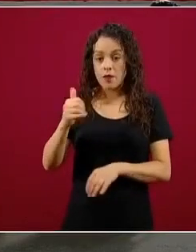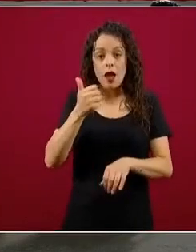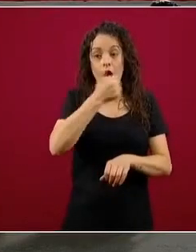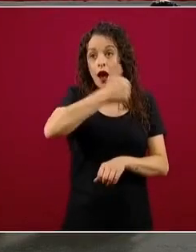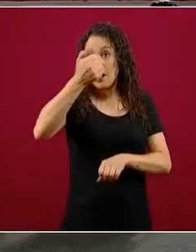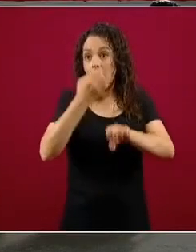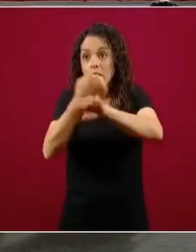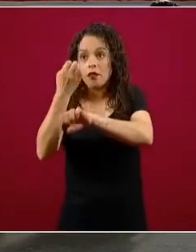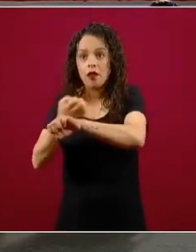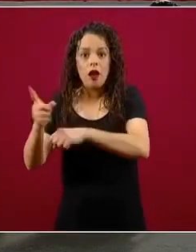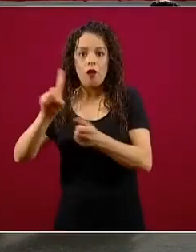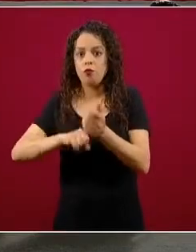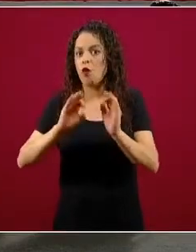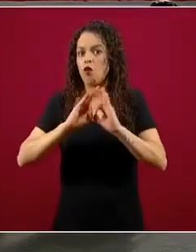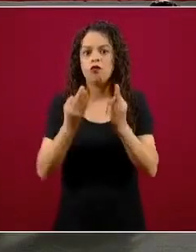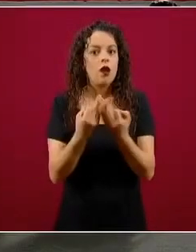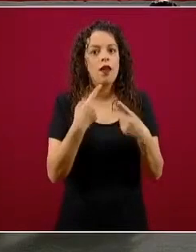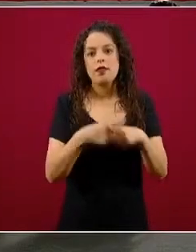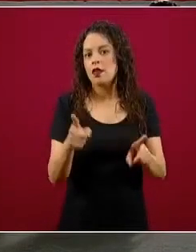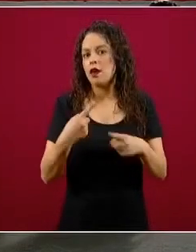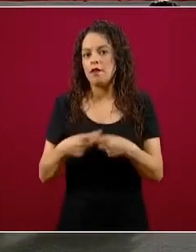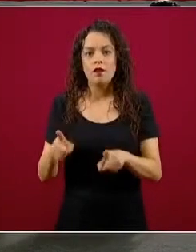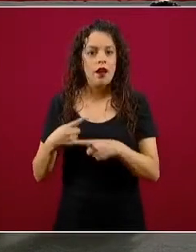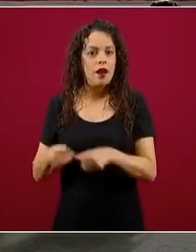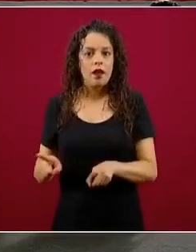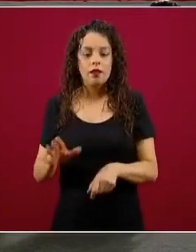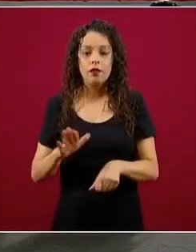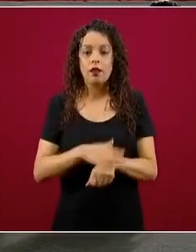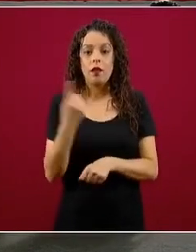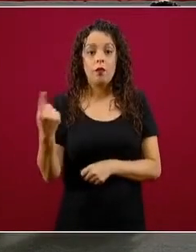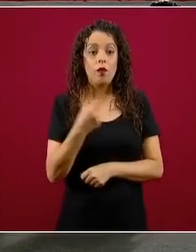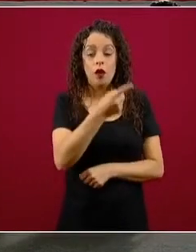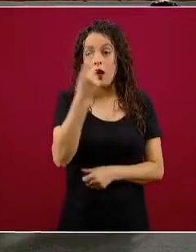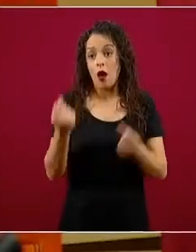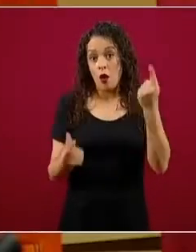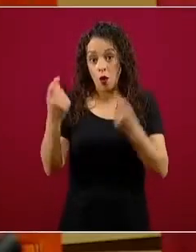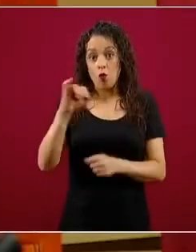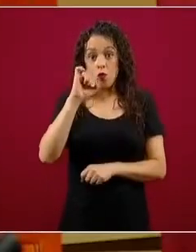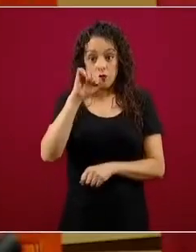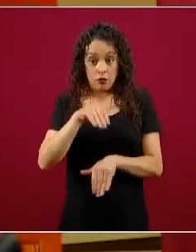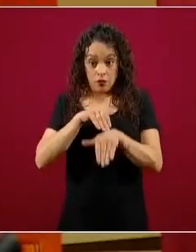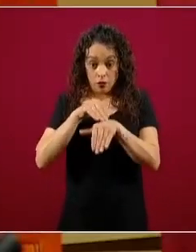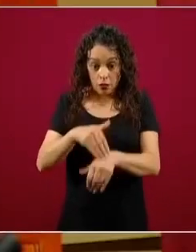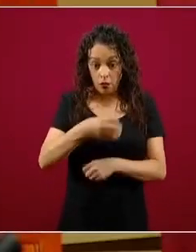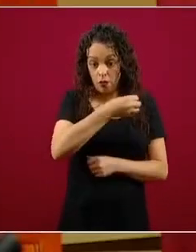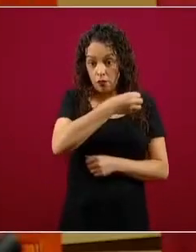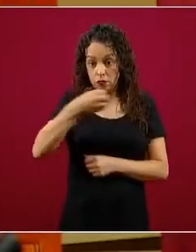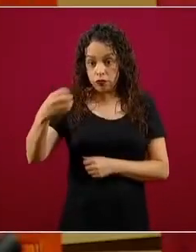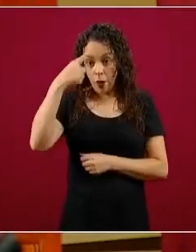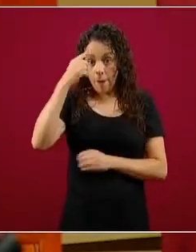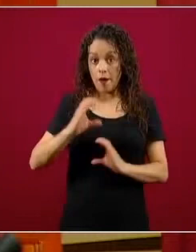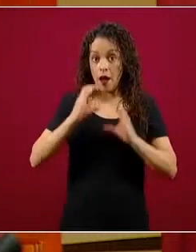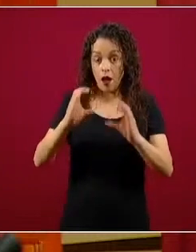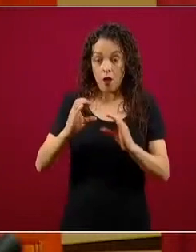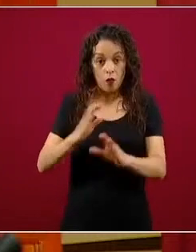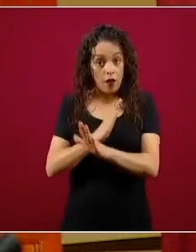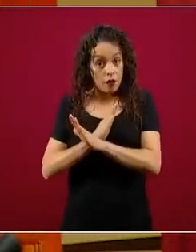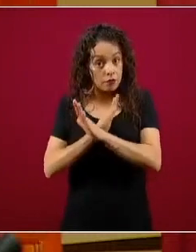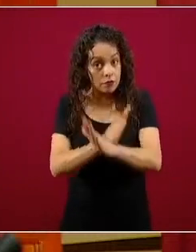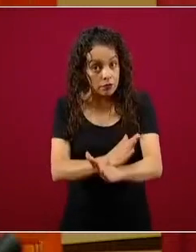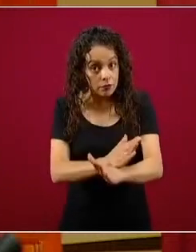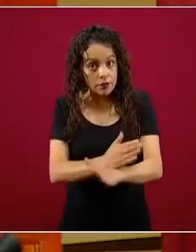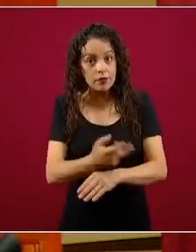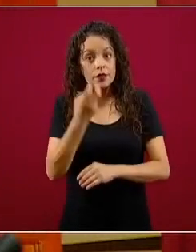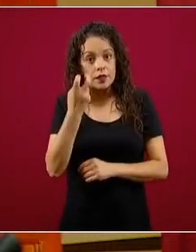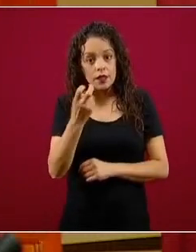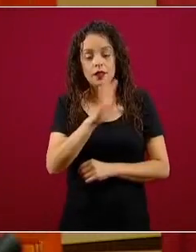distinta. En algunos estados que ha habido un buen apego a las medidas de mitigación, se ha empezado